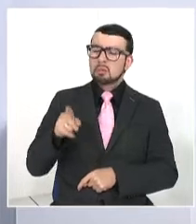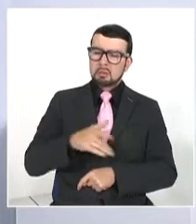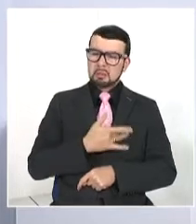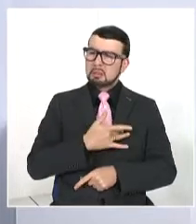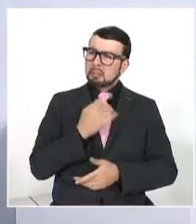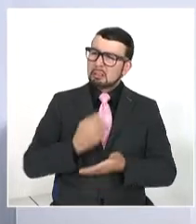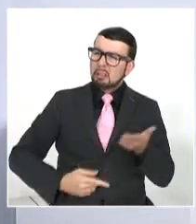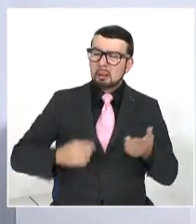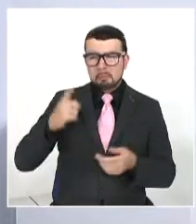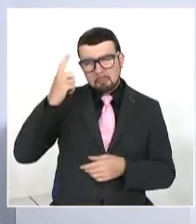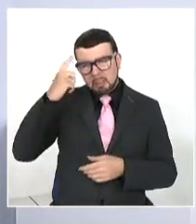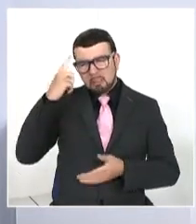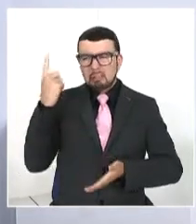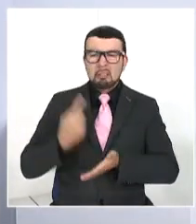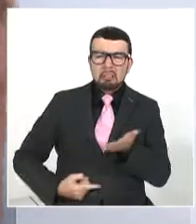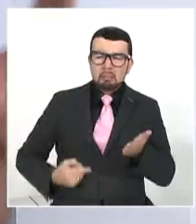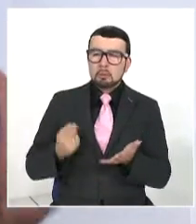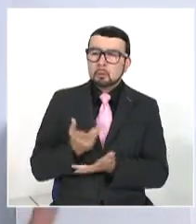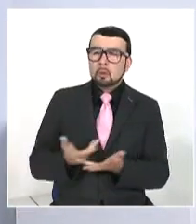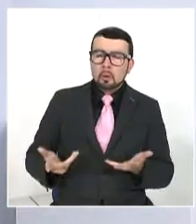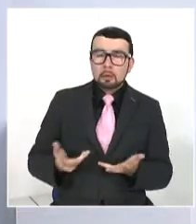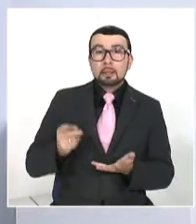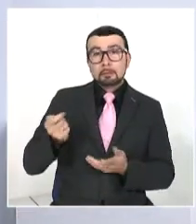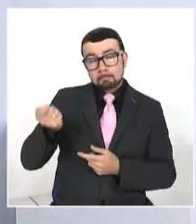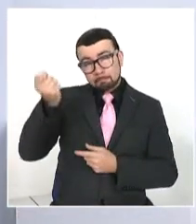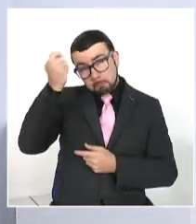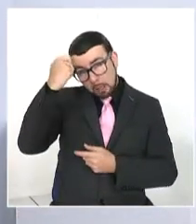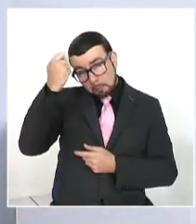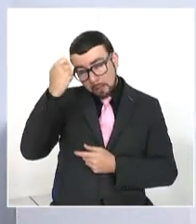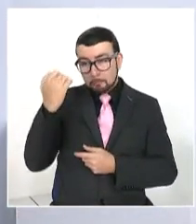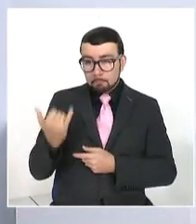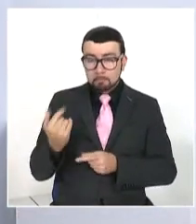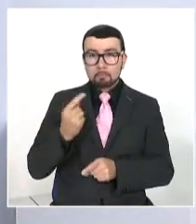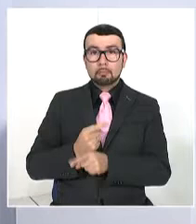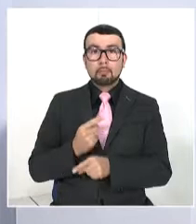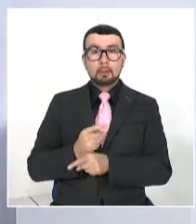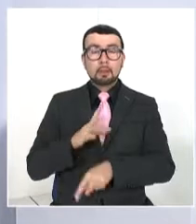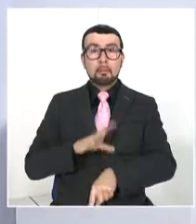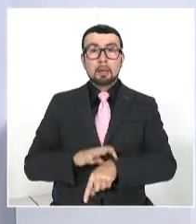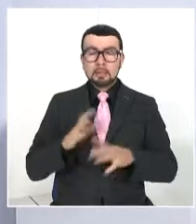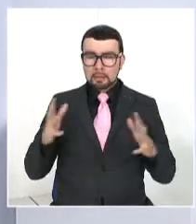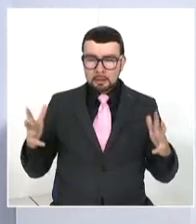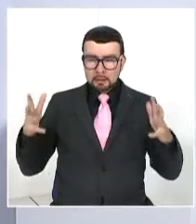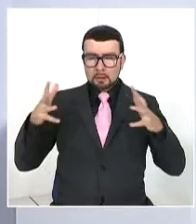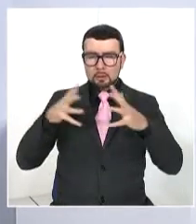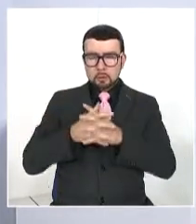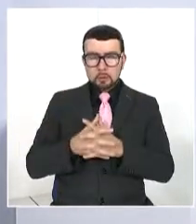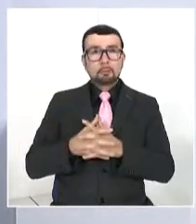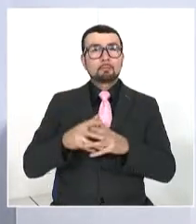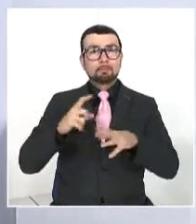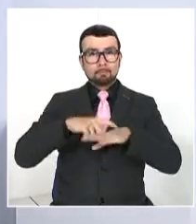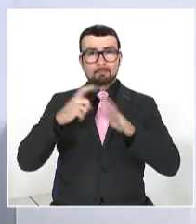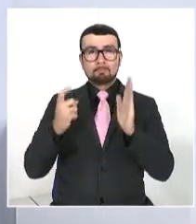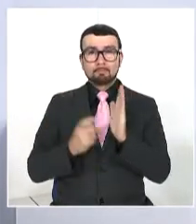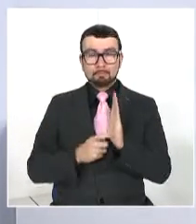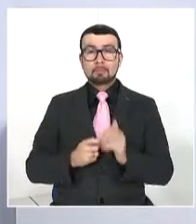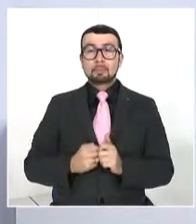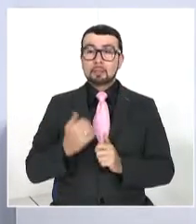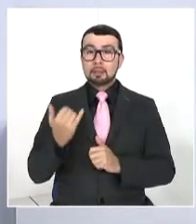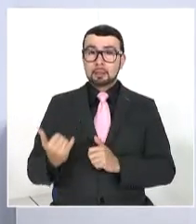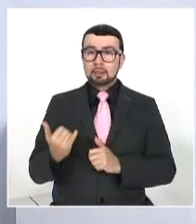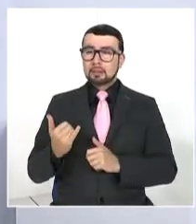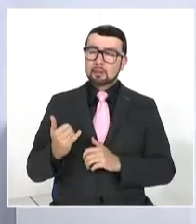qué piensan, y tenemos en cuenta toda esta parte que es la medicina integrativa, como lo decía usted, doctor, toda la parte